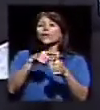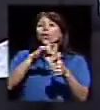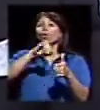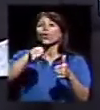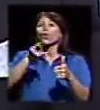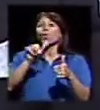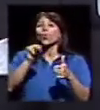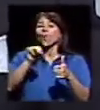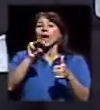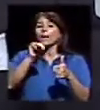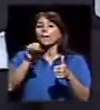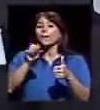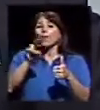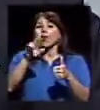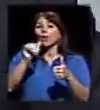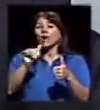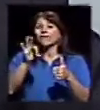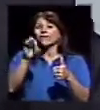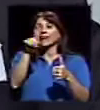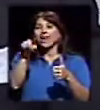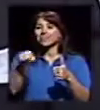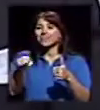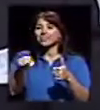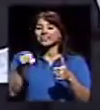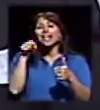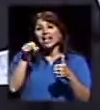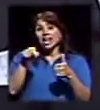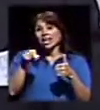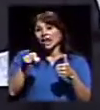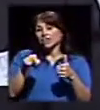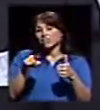gente, digamos, de la muy pequeña clase media